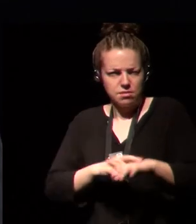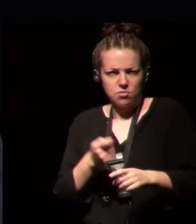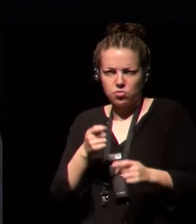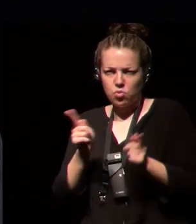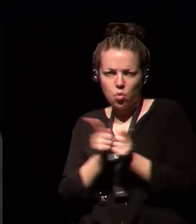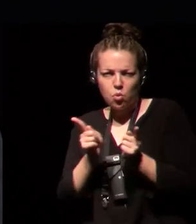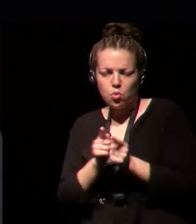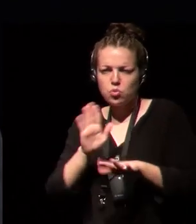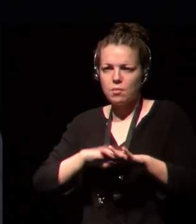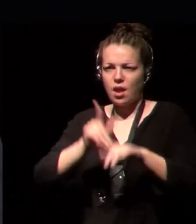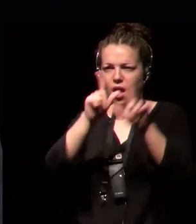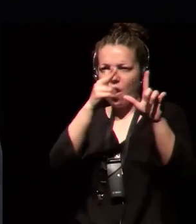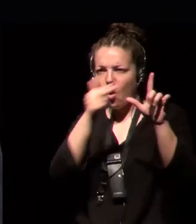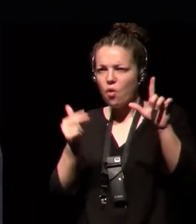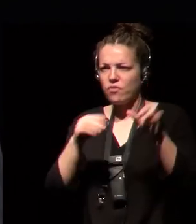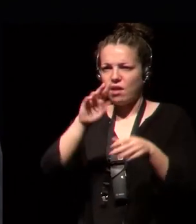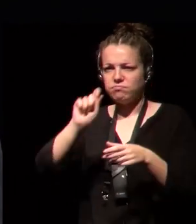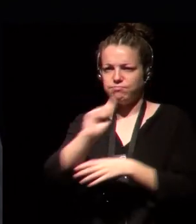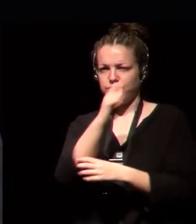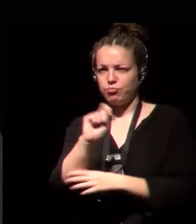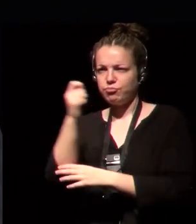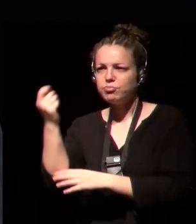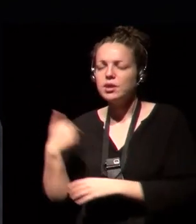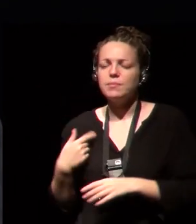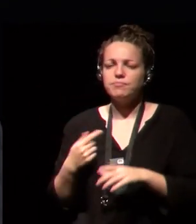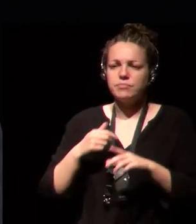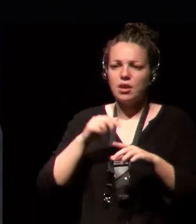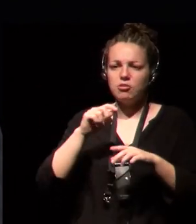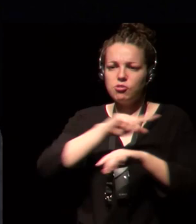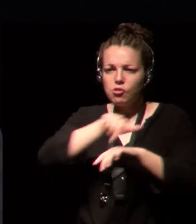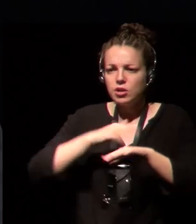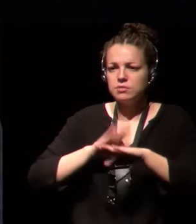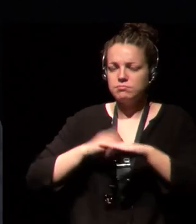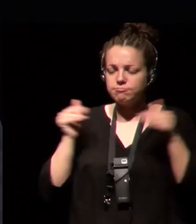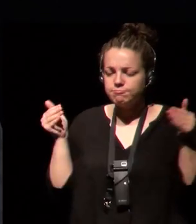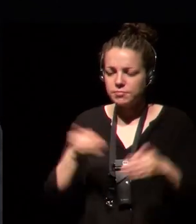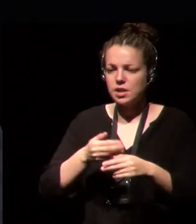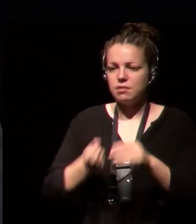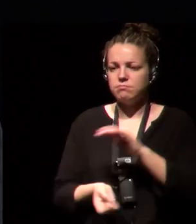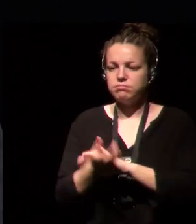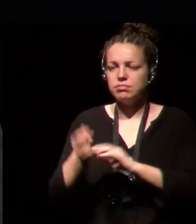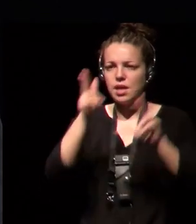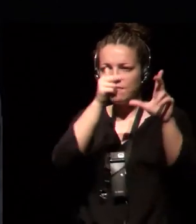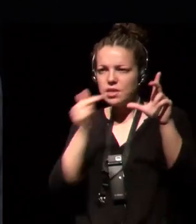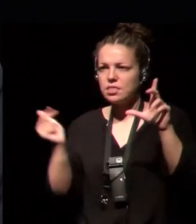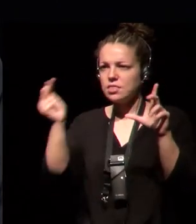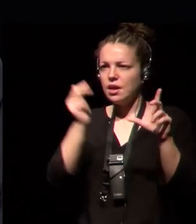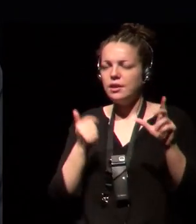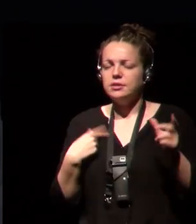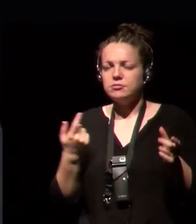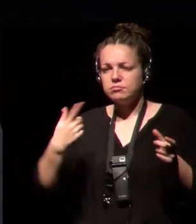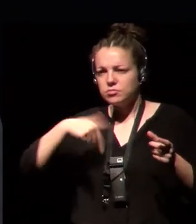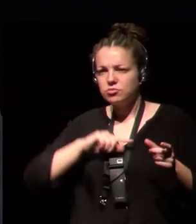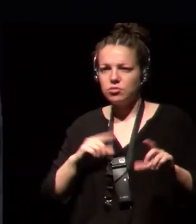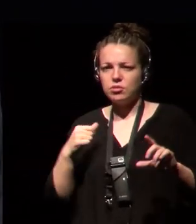preciosísimas de crear, pudimos plantearnos el contribuir de forma imponente para imaginarnos un futuro